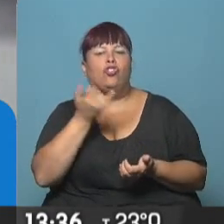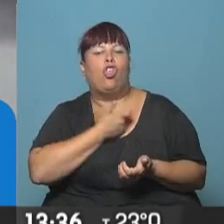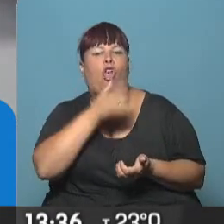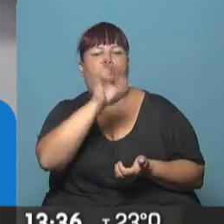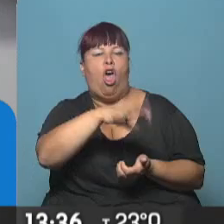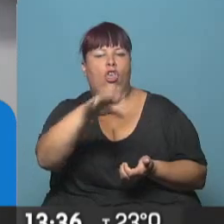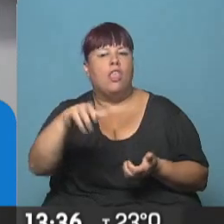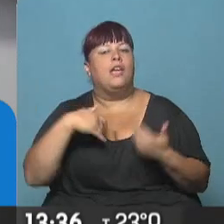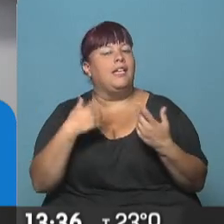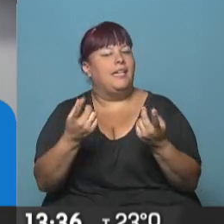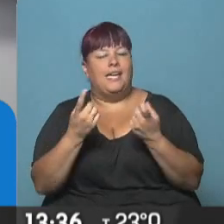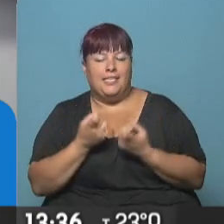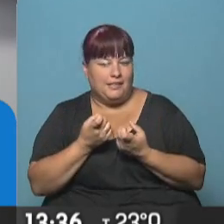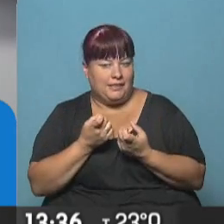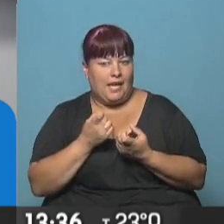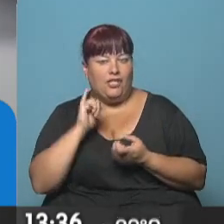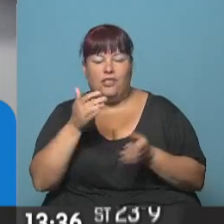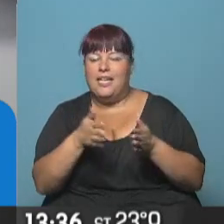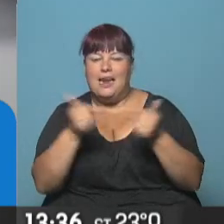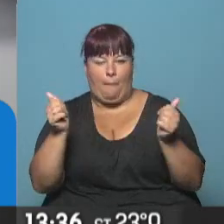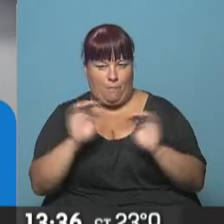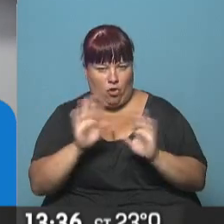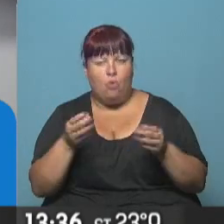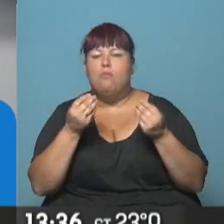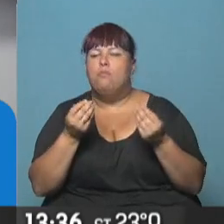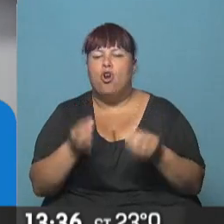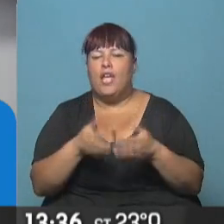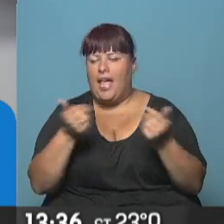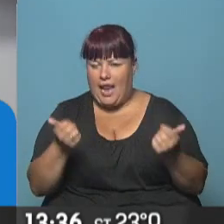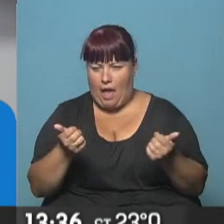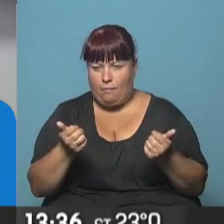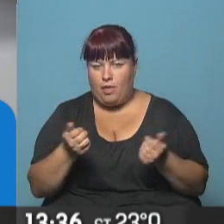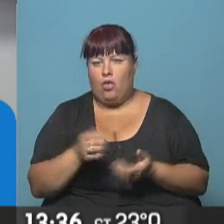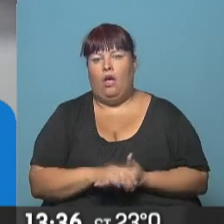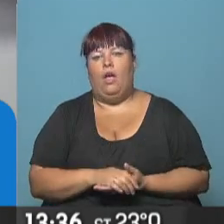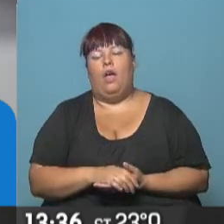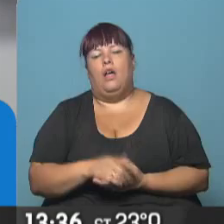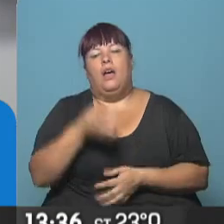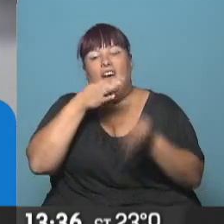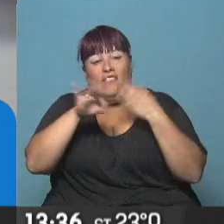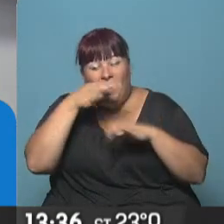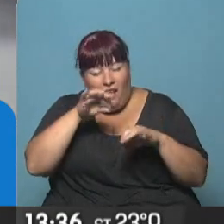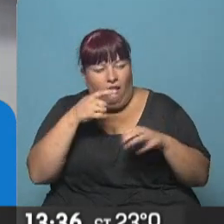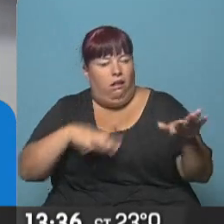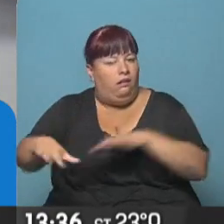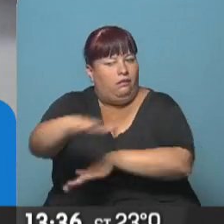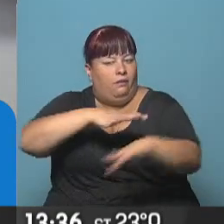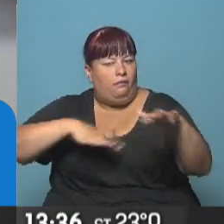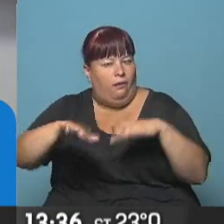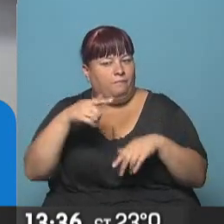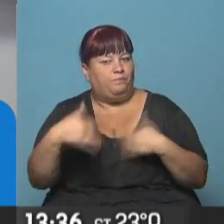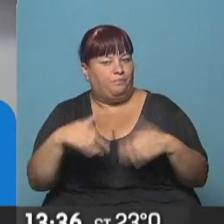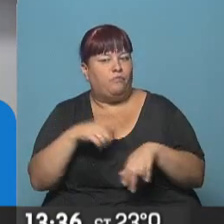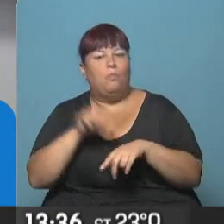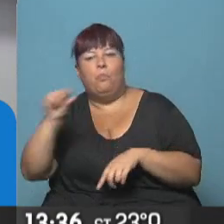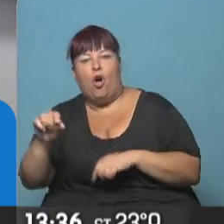y por eso necesitamos rapidez porque rapidez porque el narcomenudeo se mueve y está en